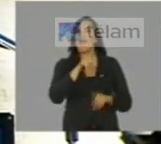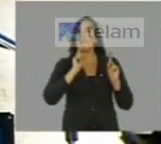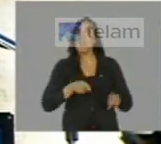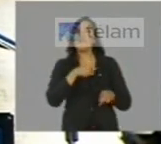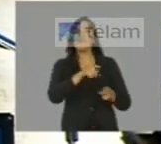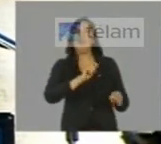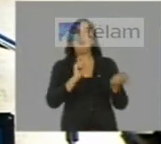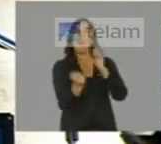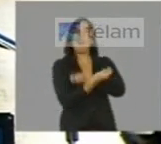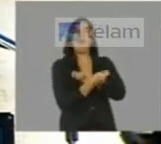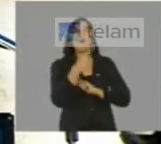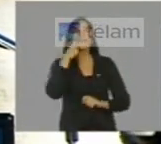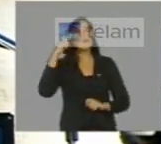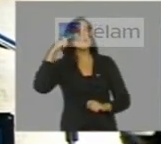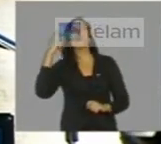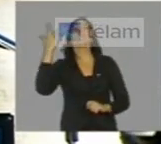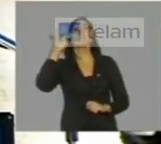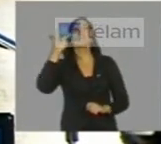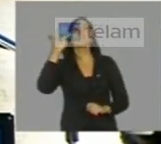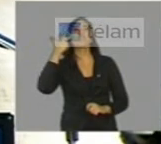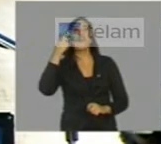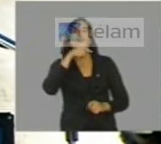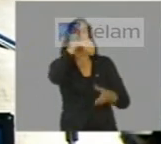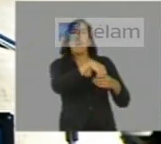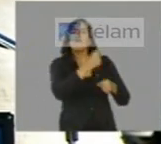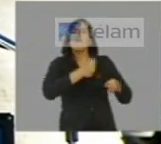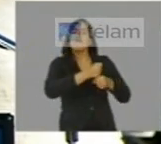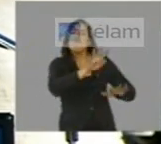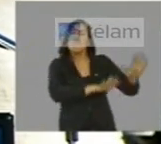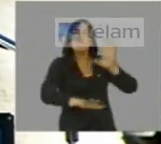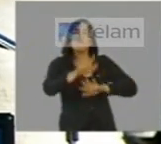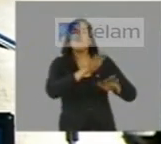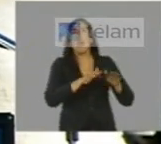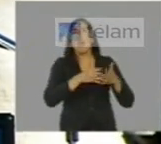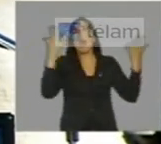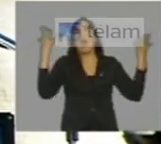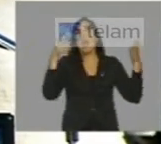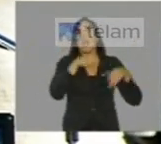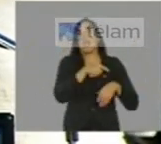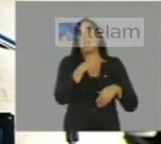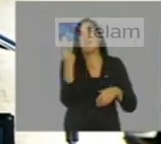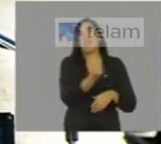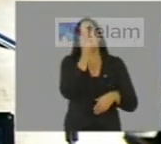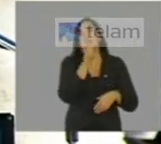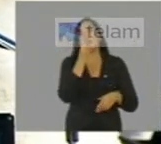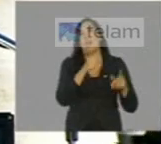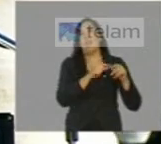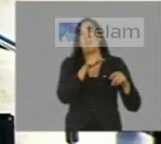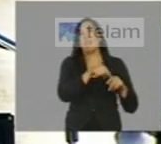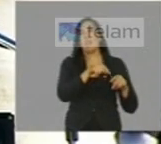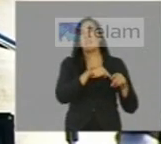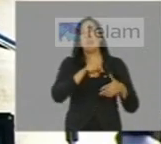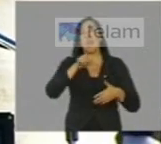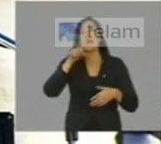de 1918, verdadero hito en la historia, no solamente argentina, sino